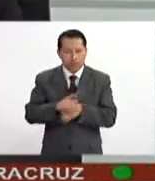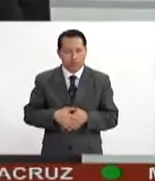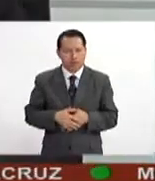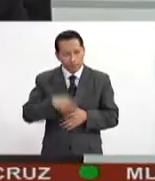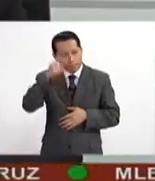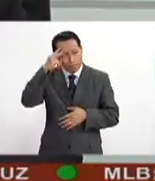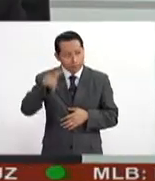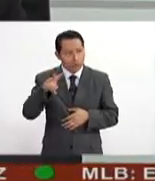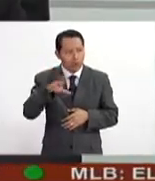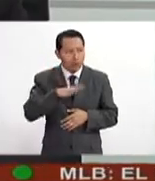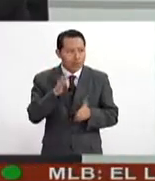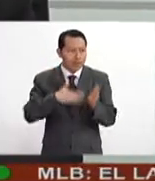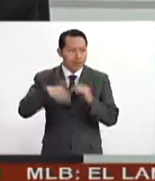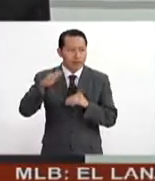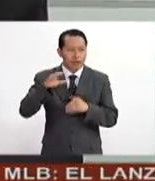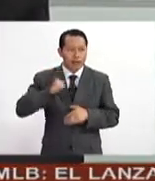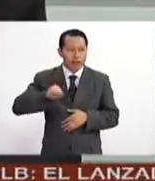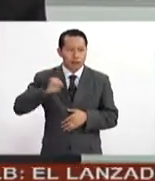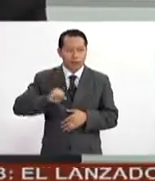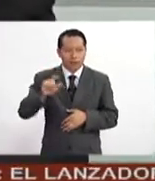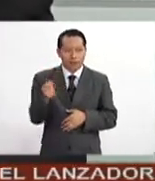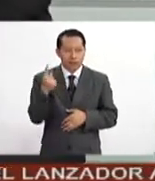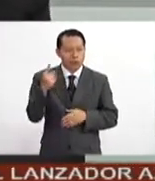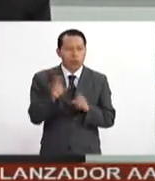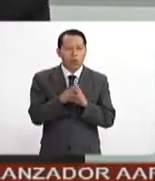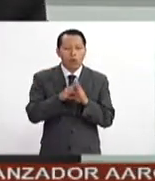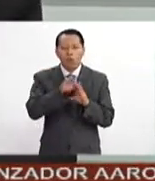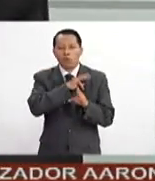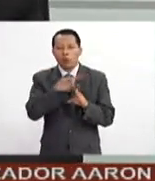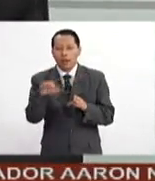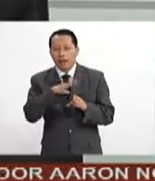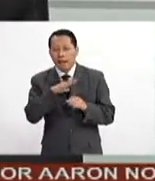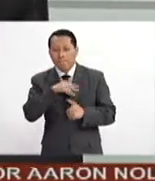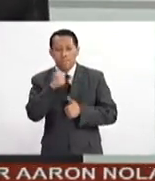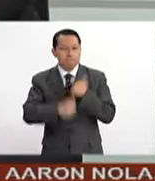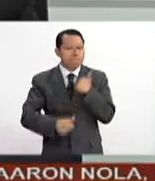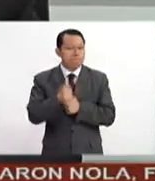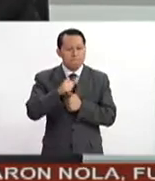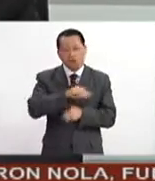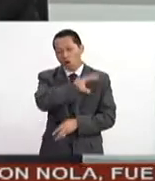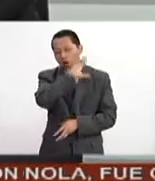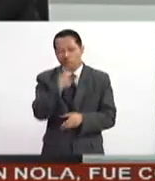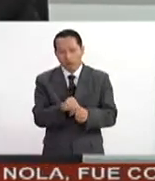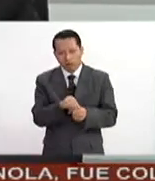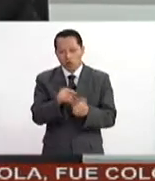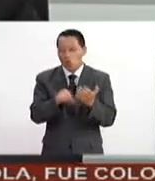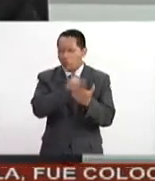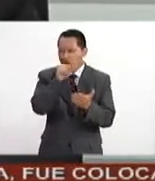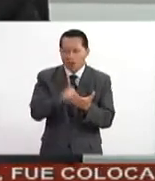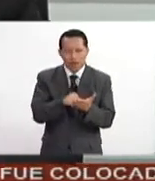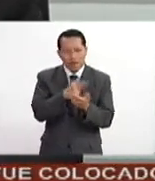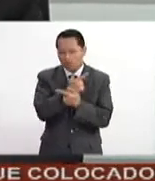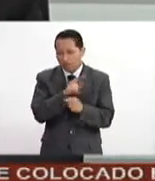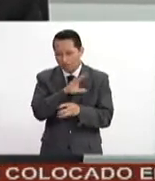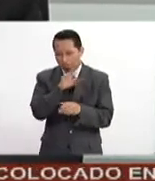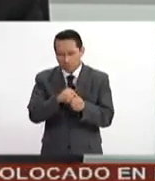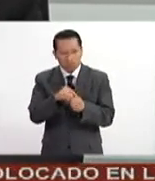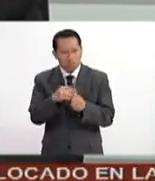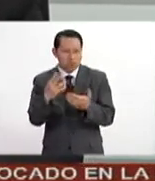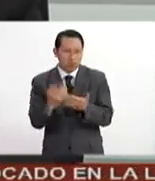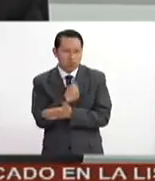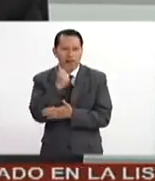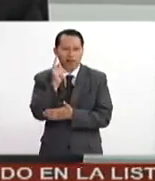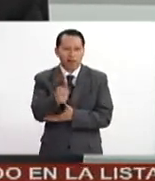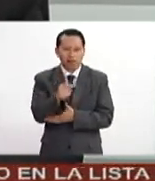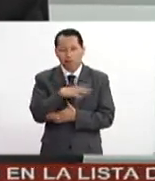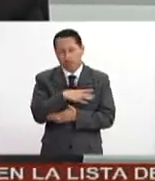México exitoso en el siglo XXI, es decir, un México que pueda competir con quien sea, en donde sea y triunfar, depende de una